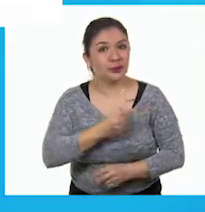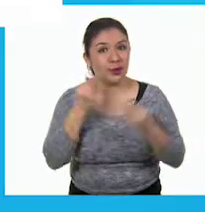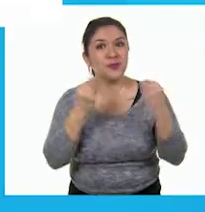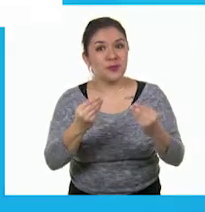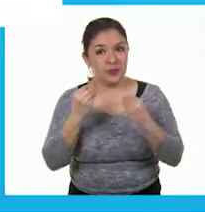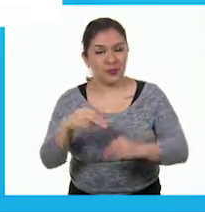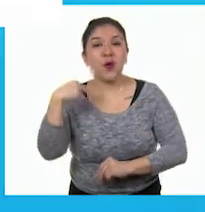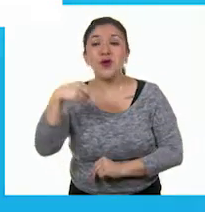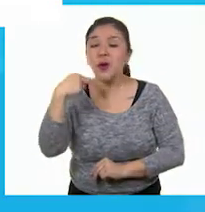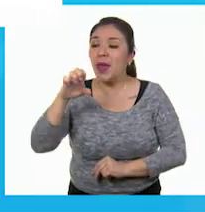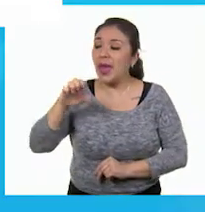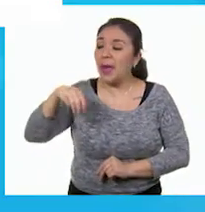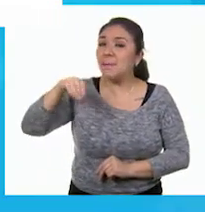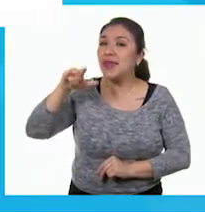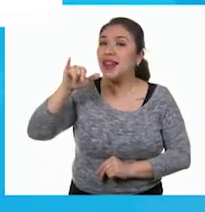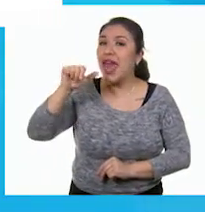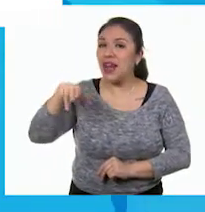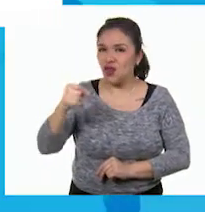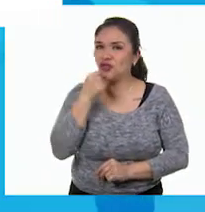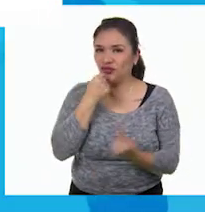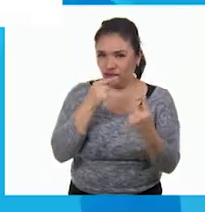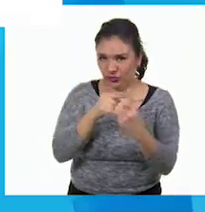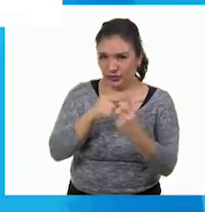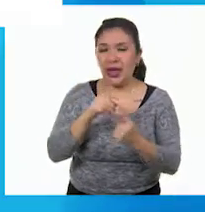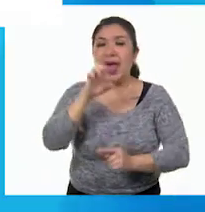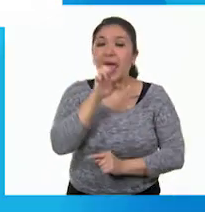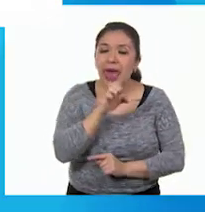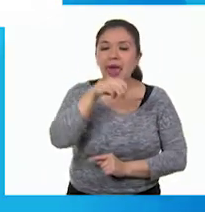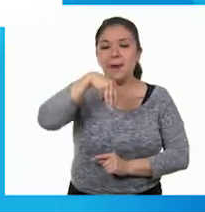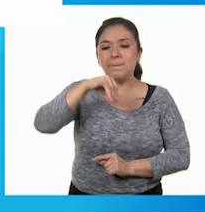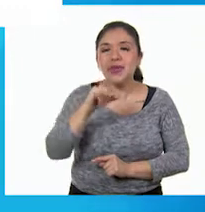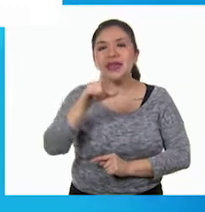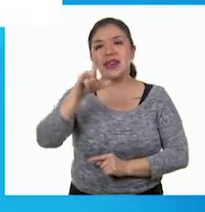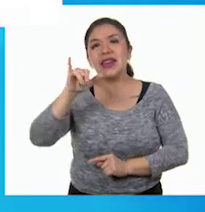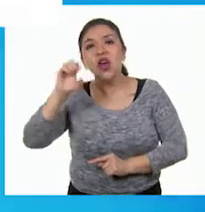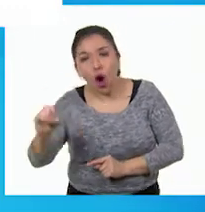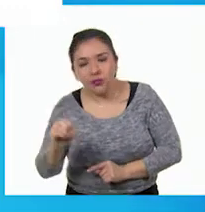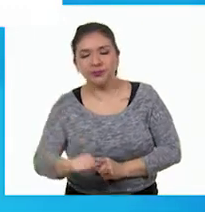maestra. Se parece. Bueno, empiezan sí. Igual. Emilio,